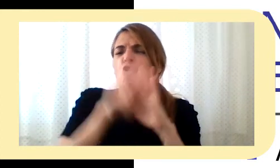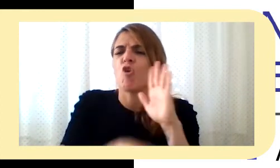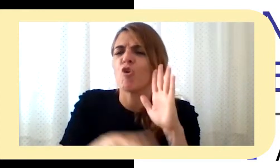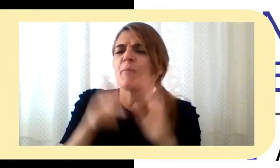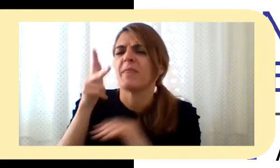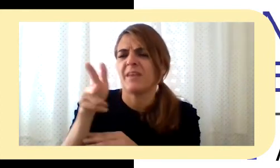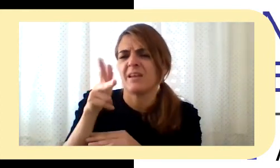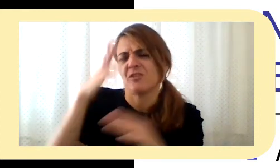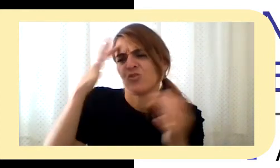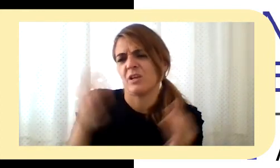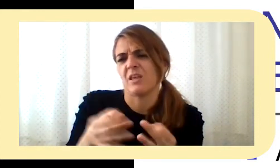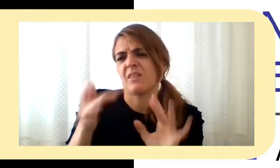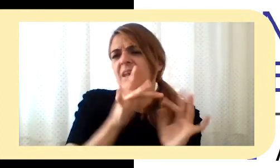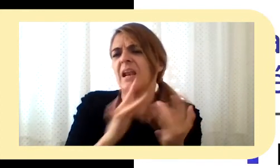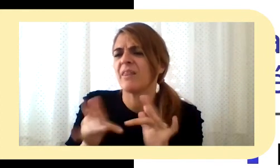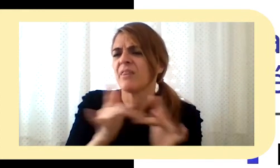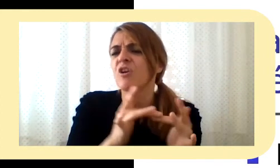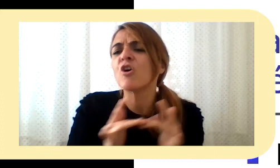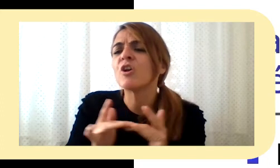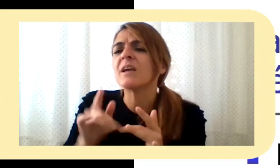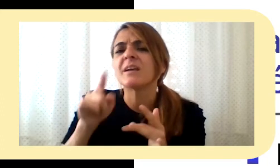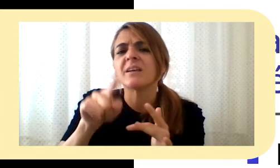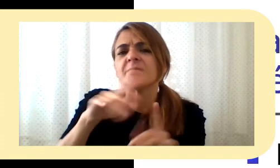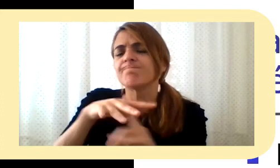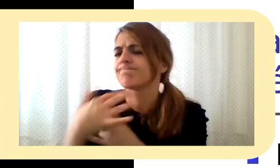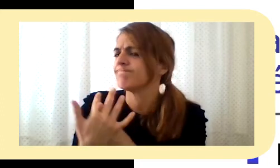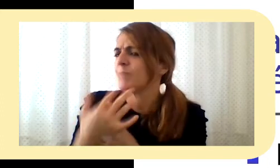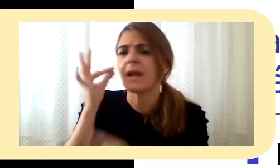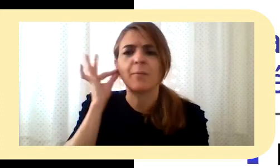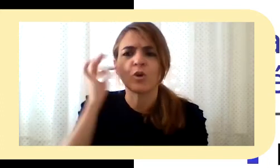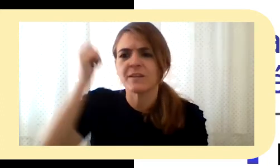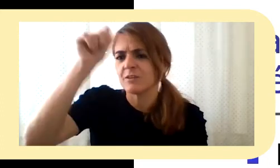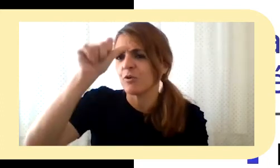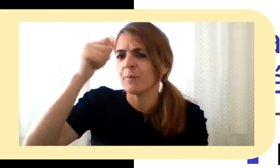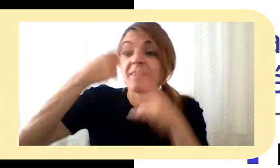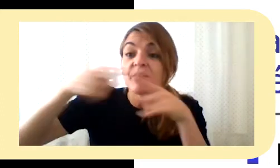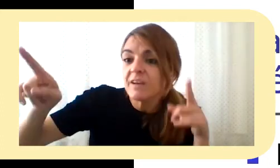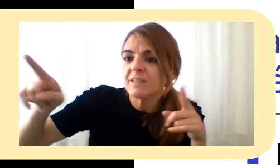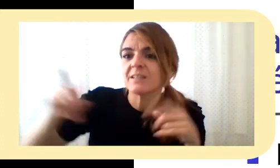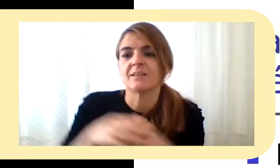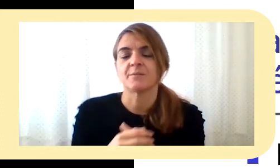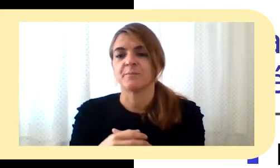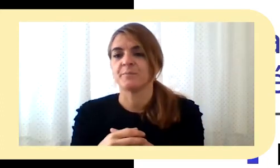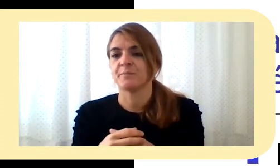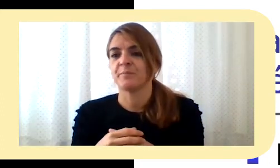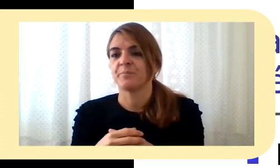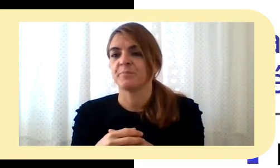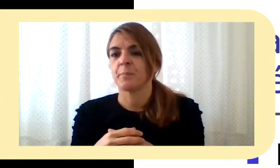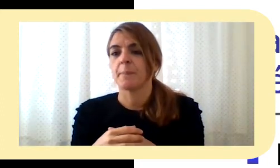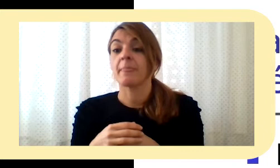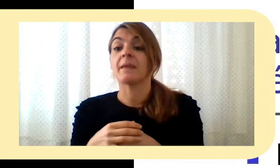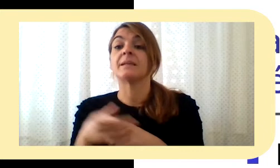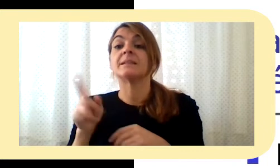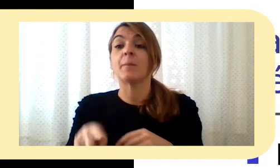de poder que sitúan a las mujeres y hombres de una forma desigual. Y curiosamente, eso que decimos en teoría desde hace